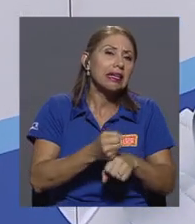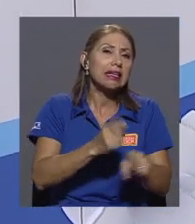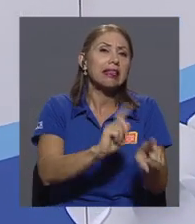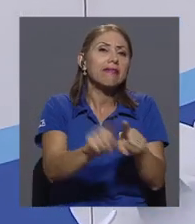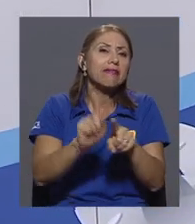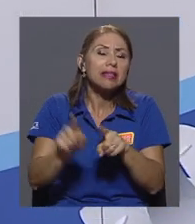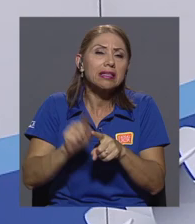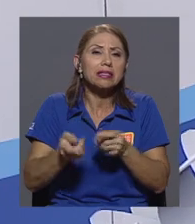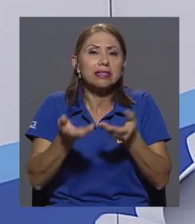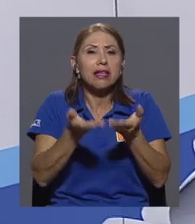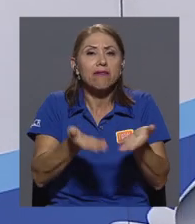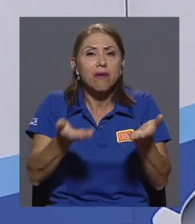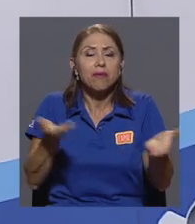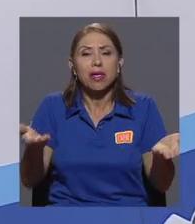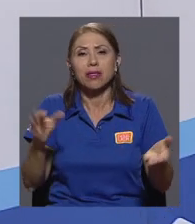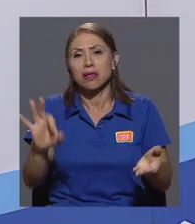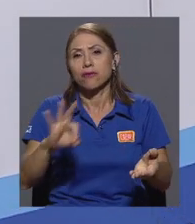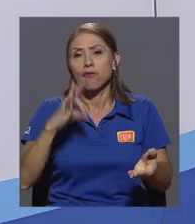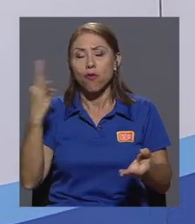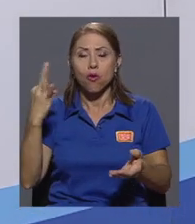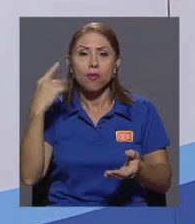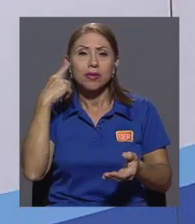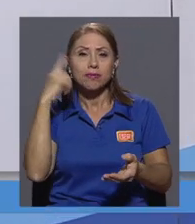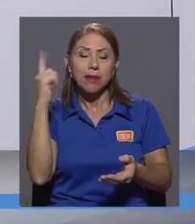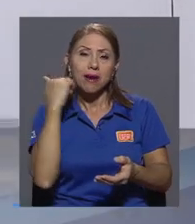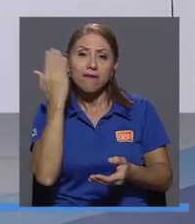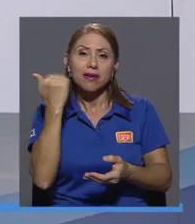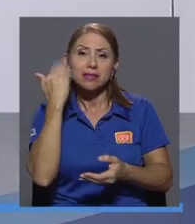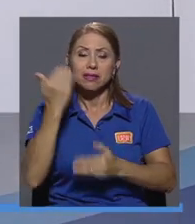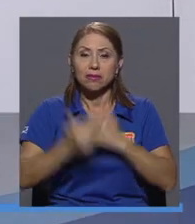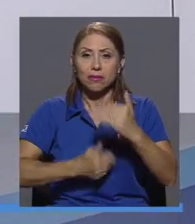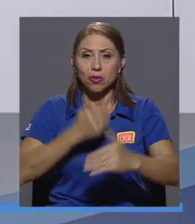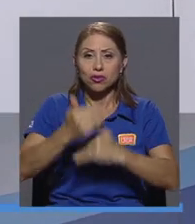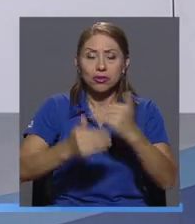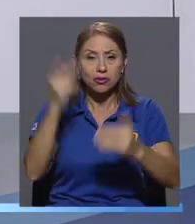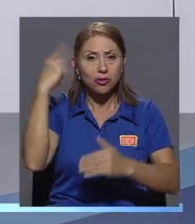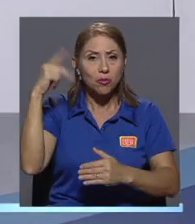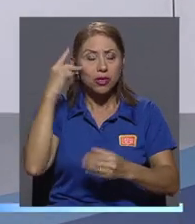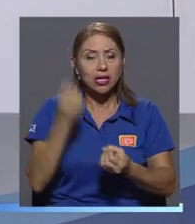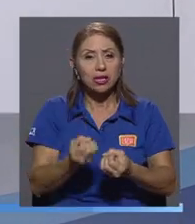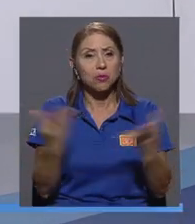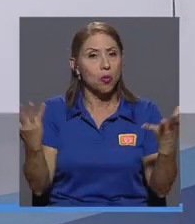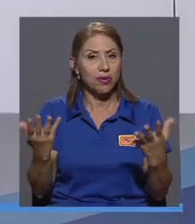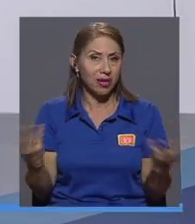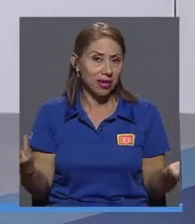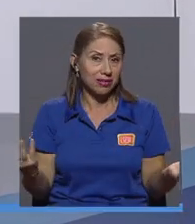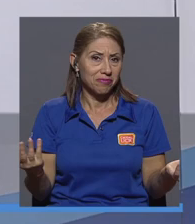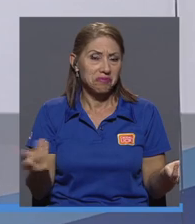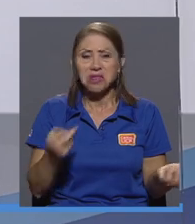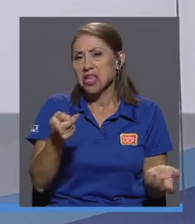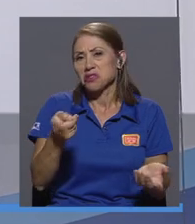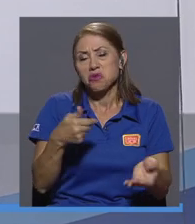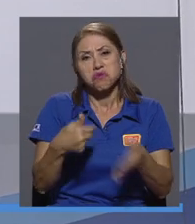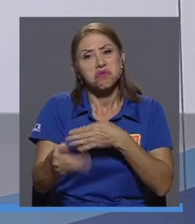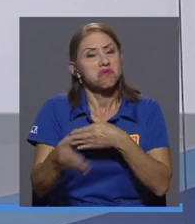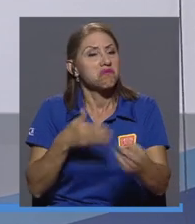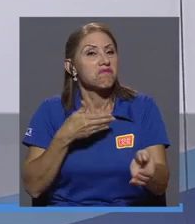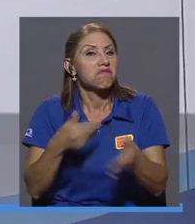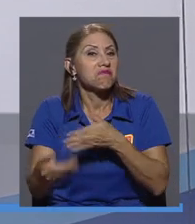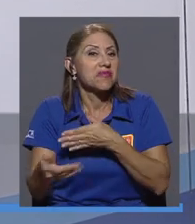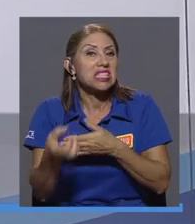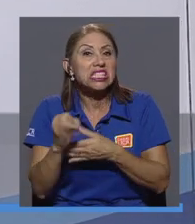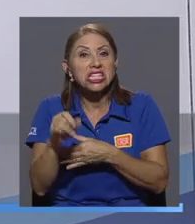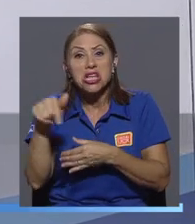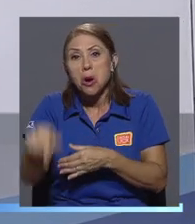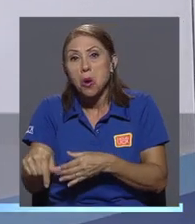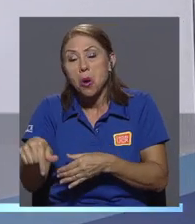para facilitar procesos de políticas públicas yo creo que eso independientemente de si el estado hoy es